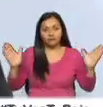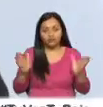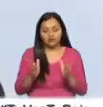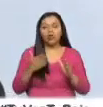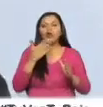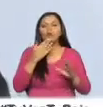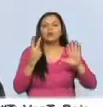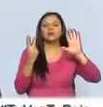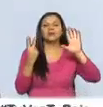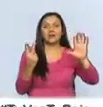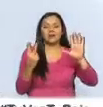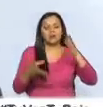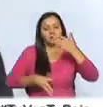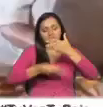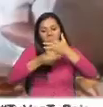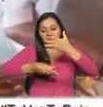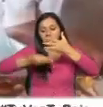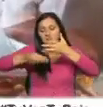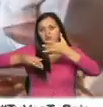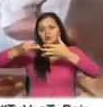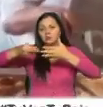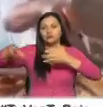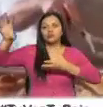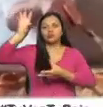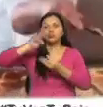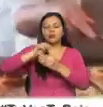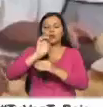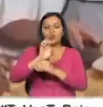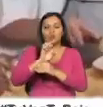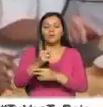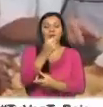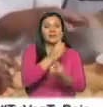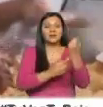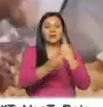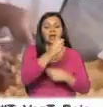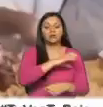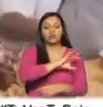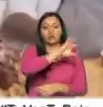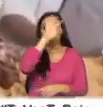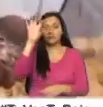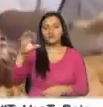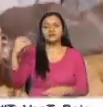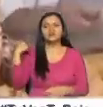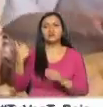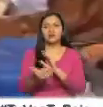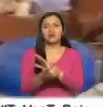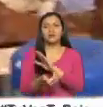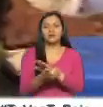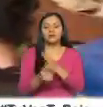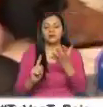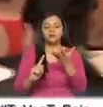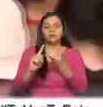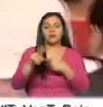7 semifinales a nivel nacional. Los seleccionados por provincia recibirán capacitación en varias